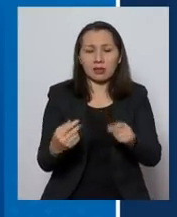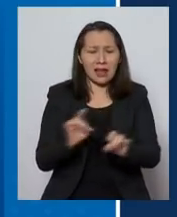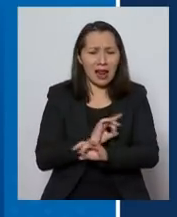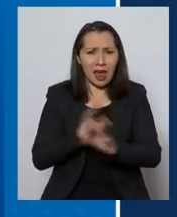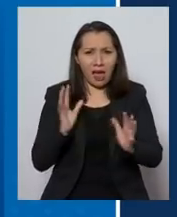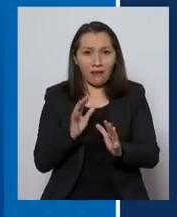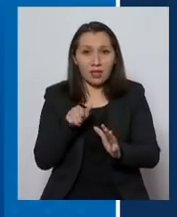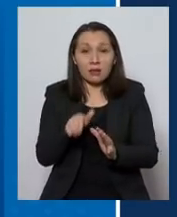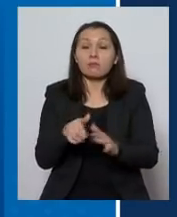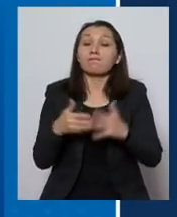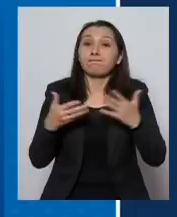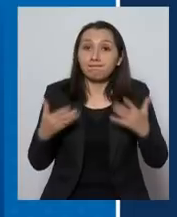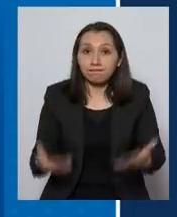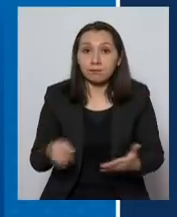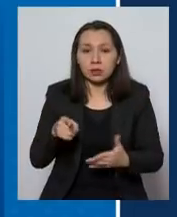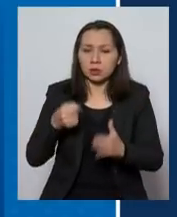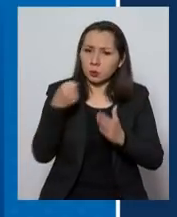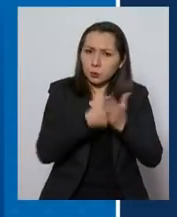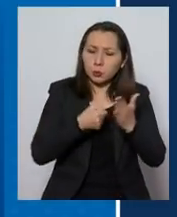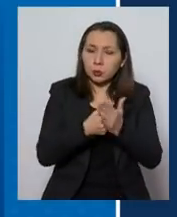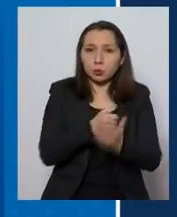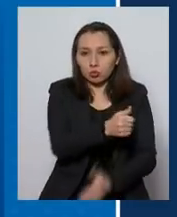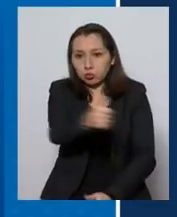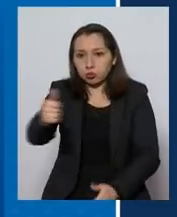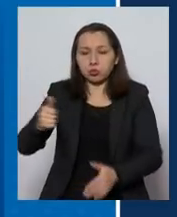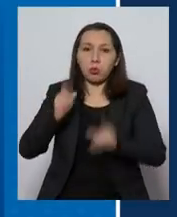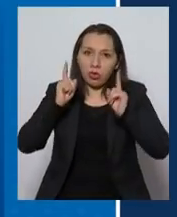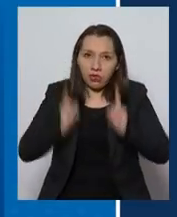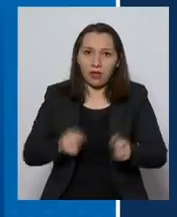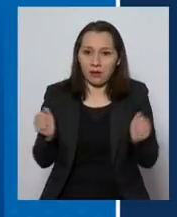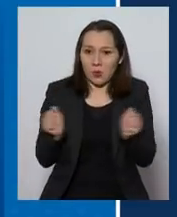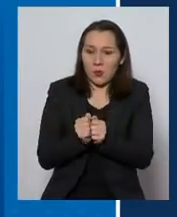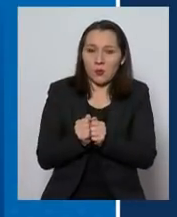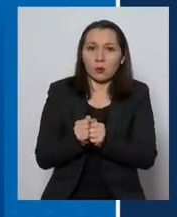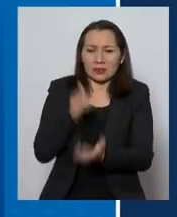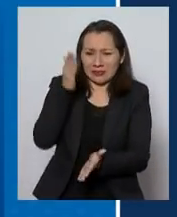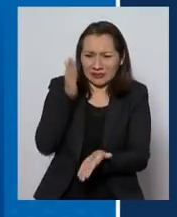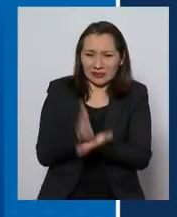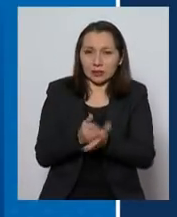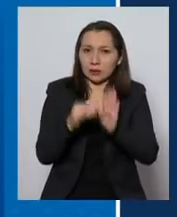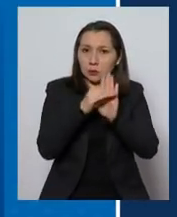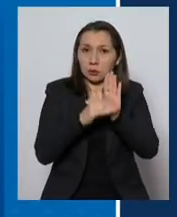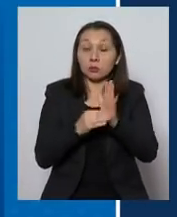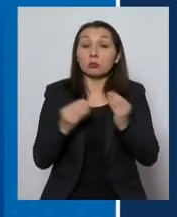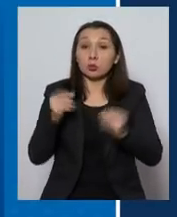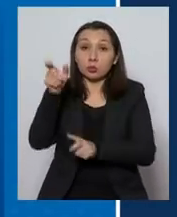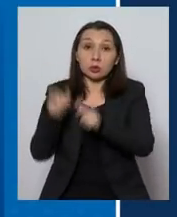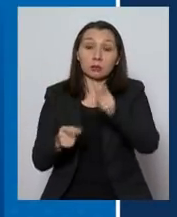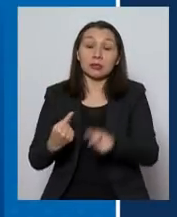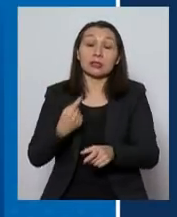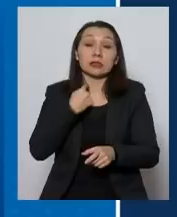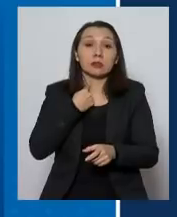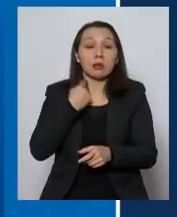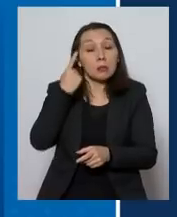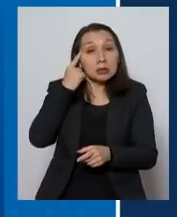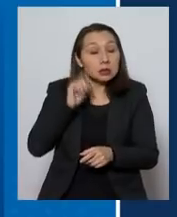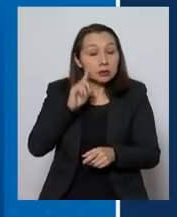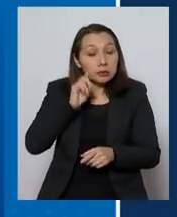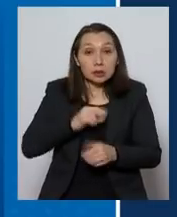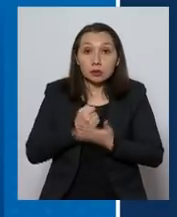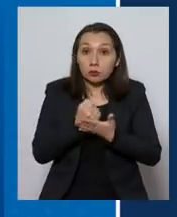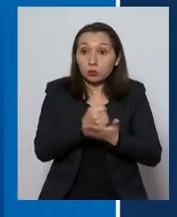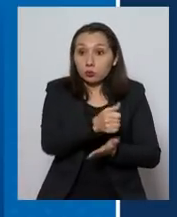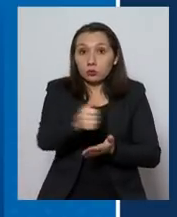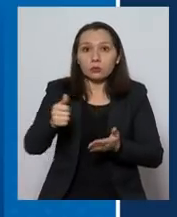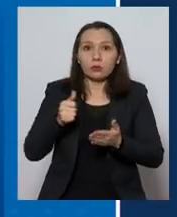gravemente. Por lo tanto, esta batalla la tenemos que dar todos. Estas medidas estrictas están afectando a muchas personas, pero si no colaboramos